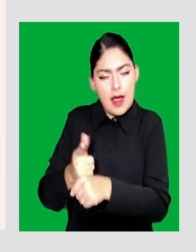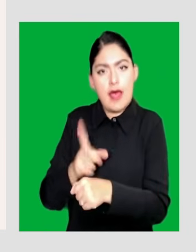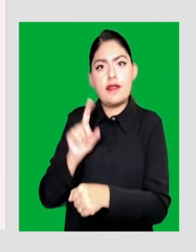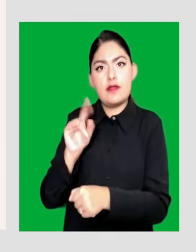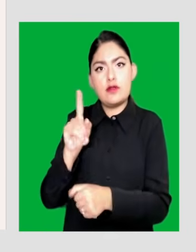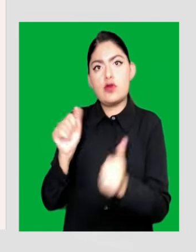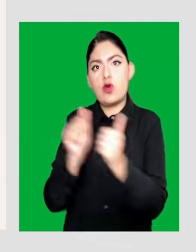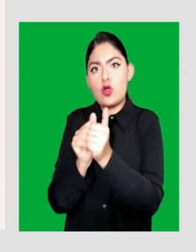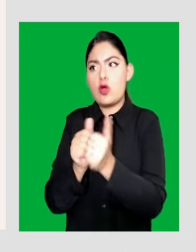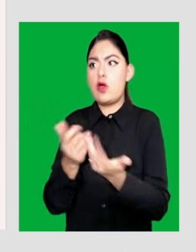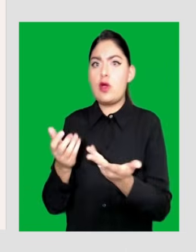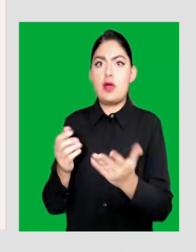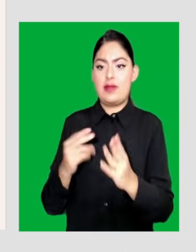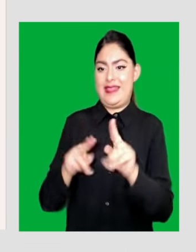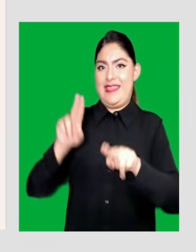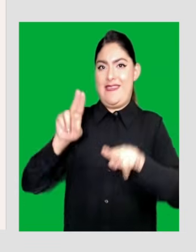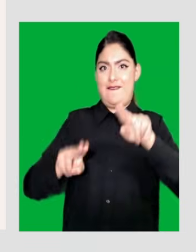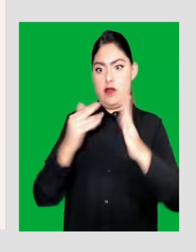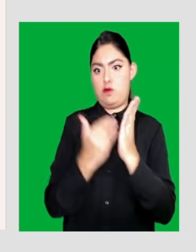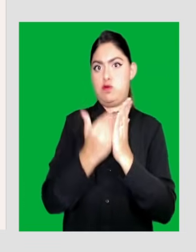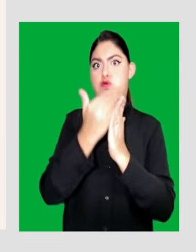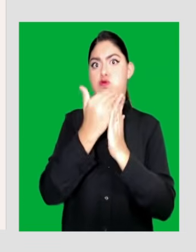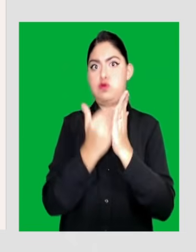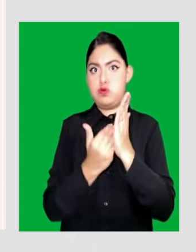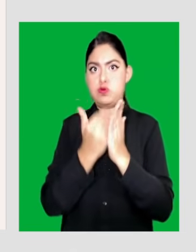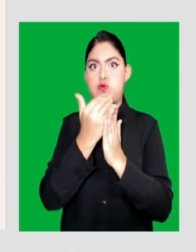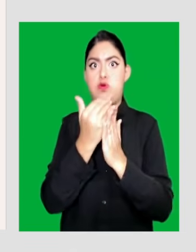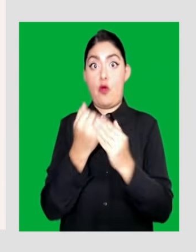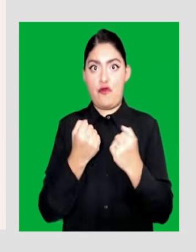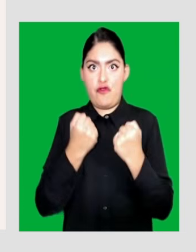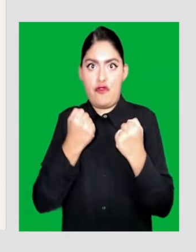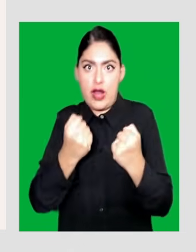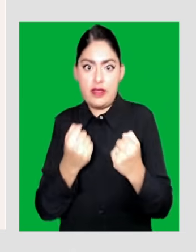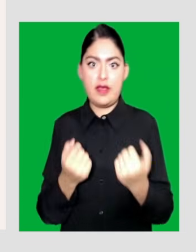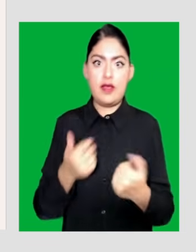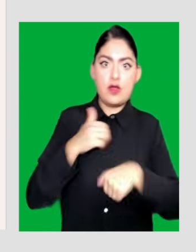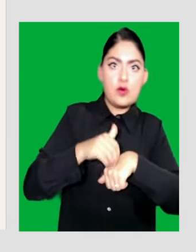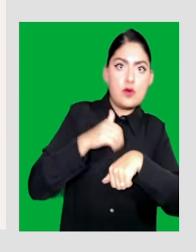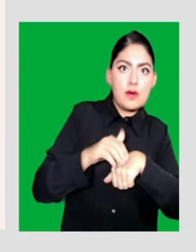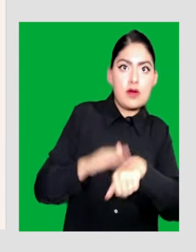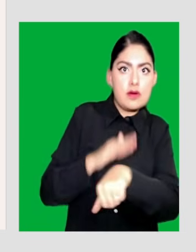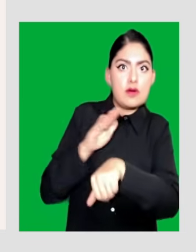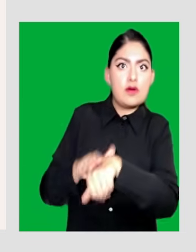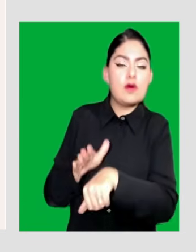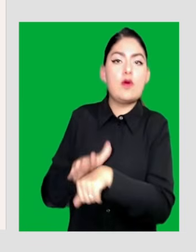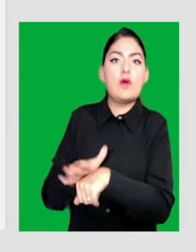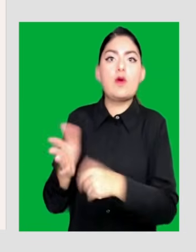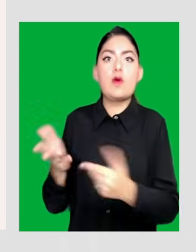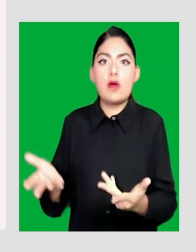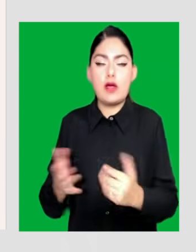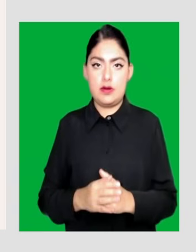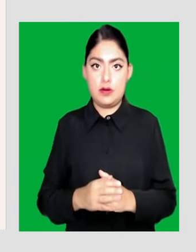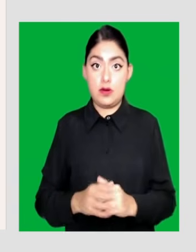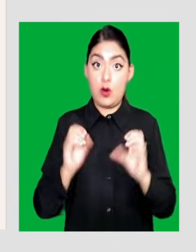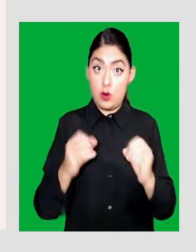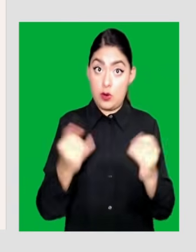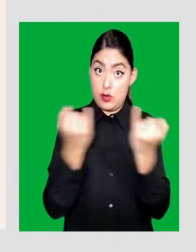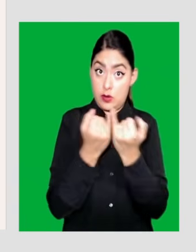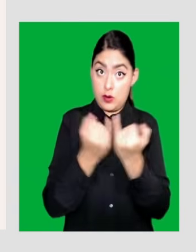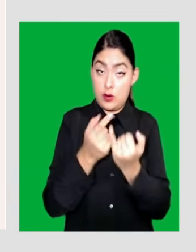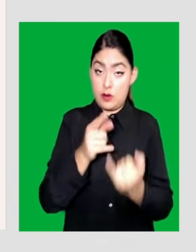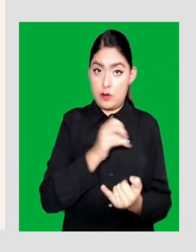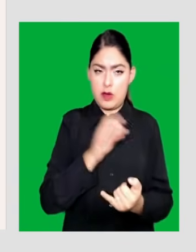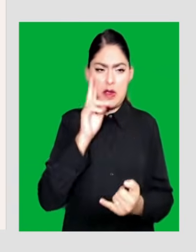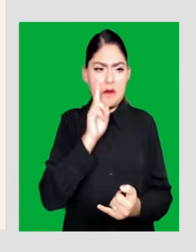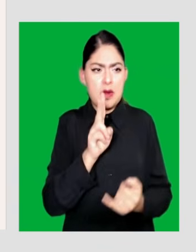2. Información de atributos. Aquí hablamos de las características del objeto o evento. Por ejemplo, si estamos viendo